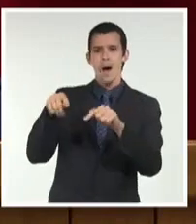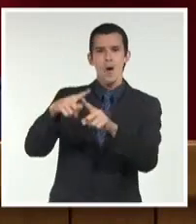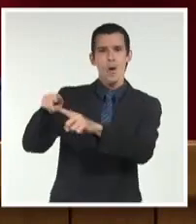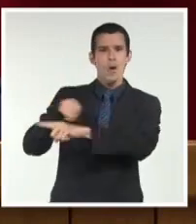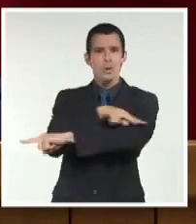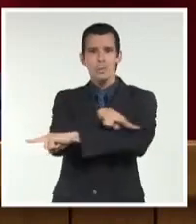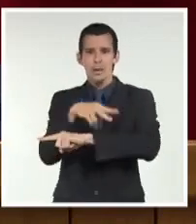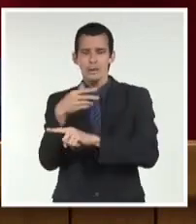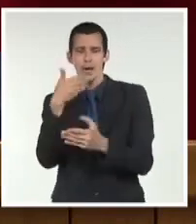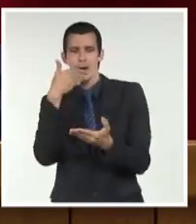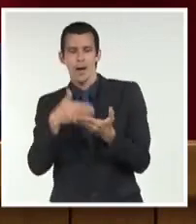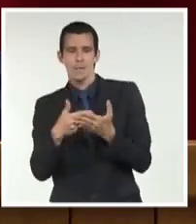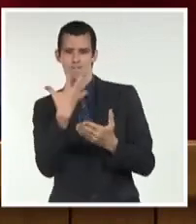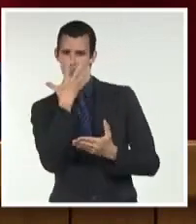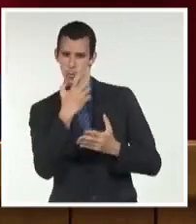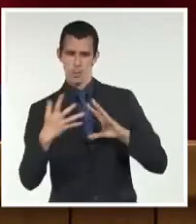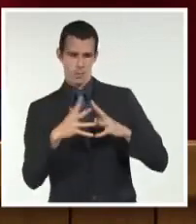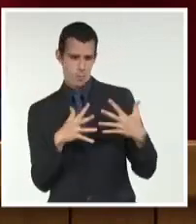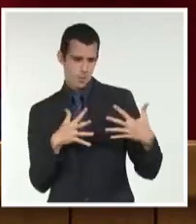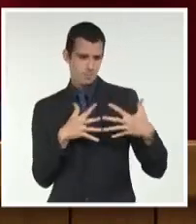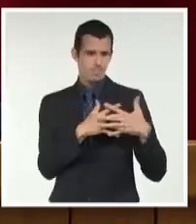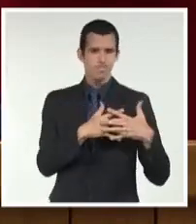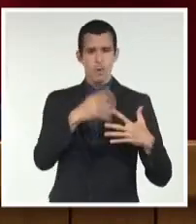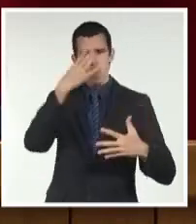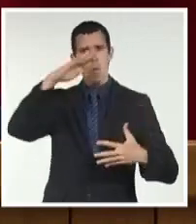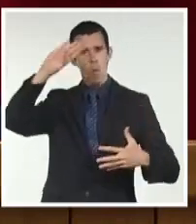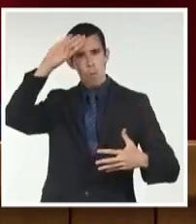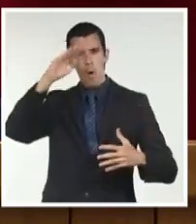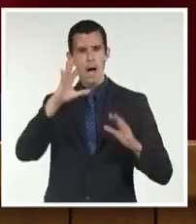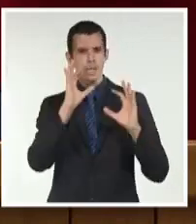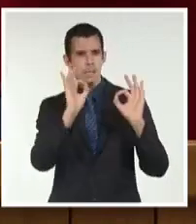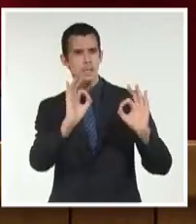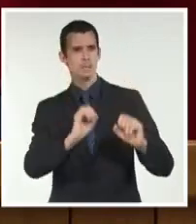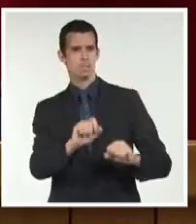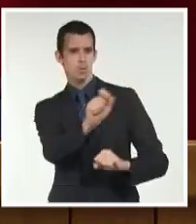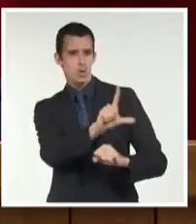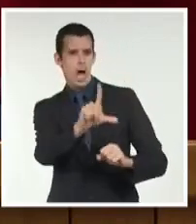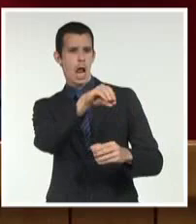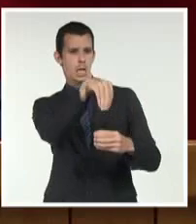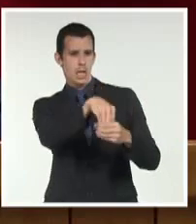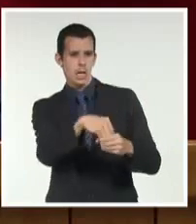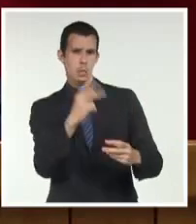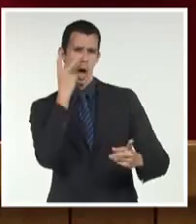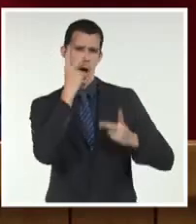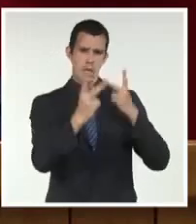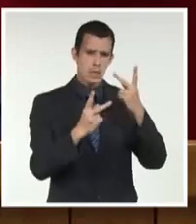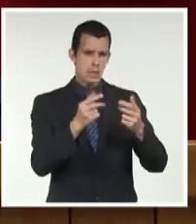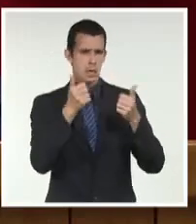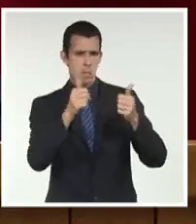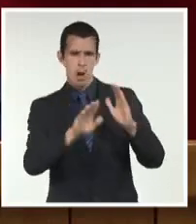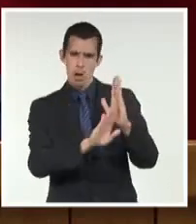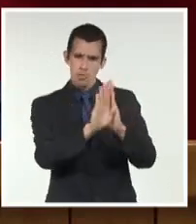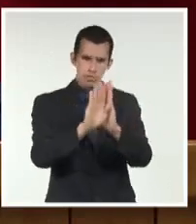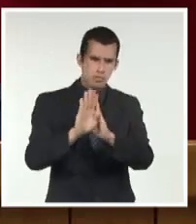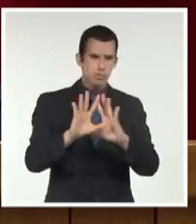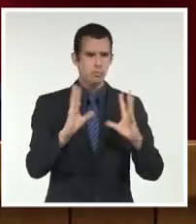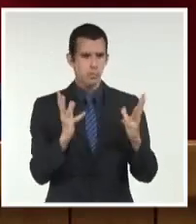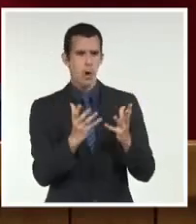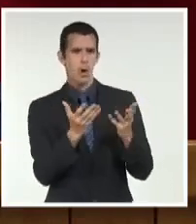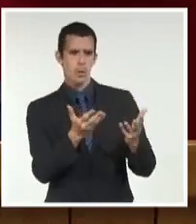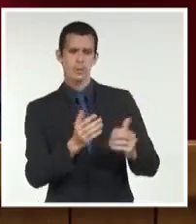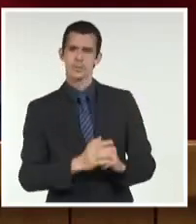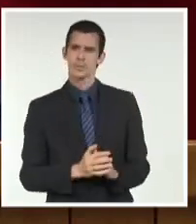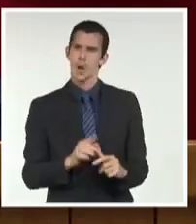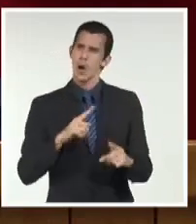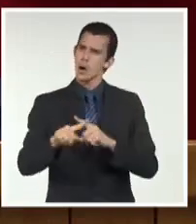justicia y humanismo que defendemos. Otros sencillamente rechazan el abuso y la política inmoral